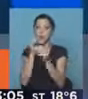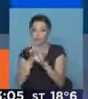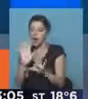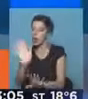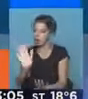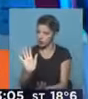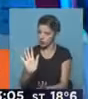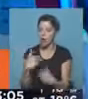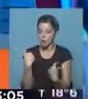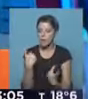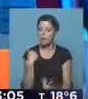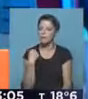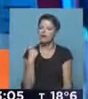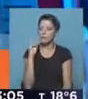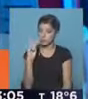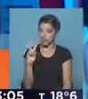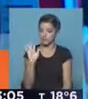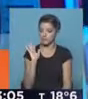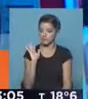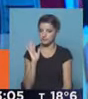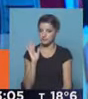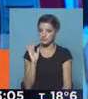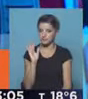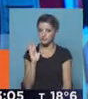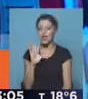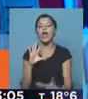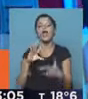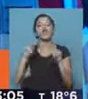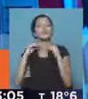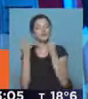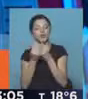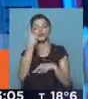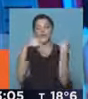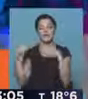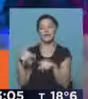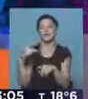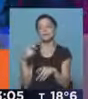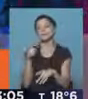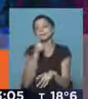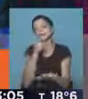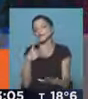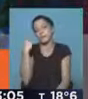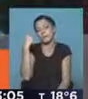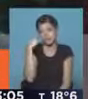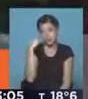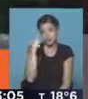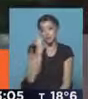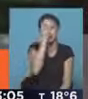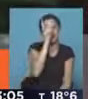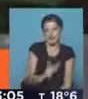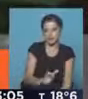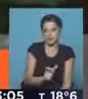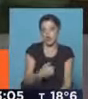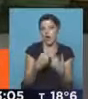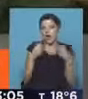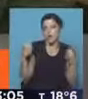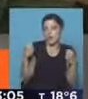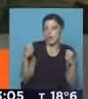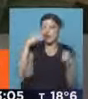Uno puede observar claramente que los métodos son distintos de los resultados pensando en si nos gustaría un dictador que tiene resultados económicos o